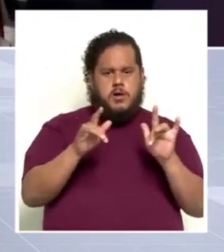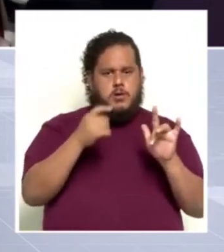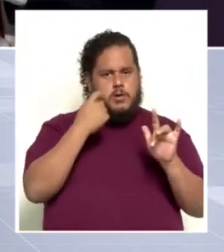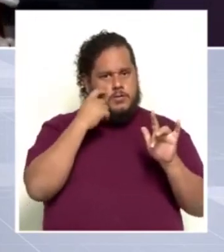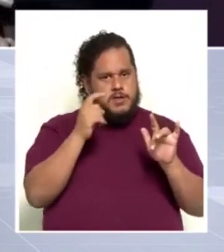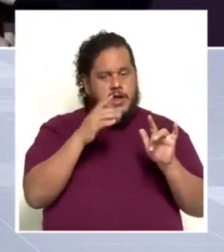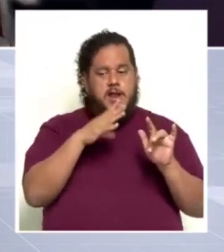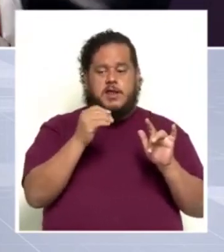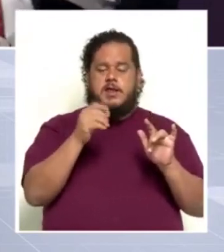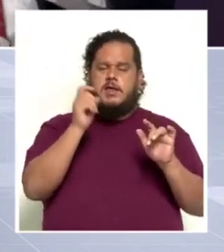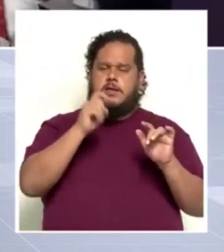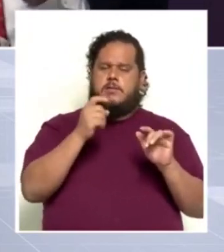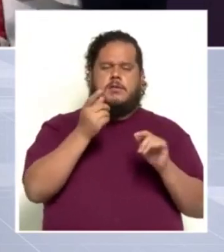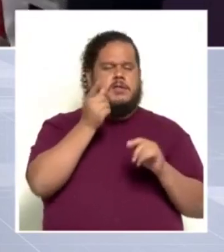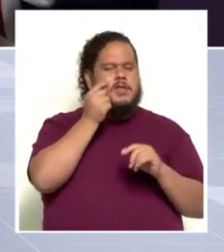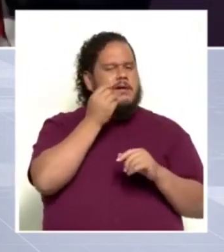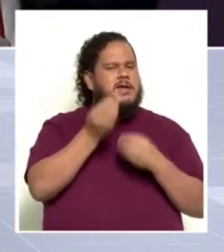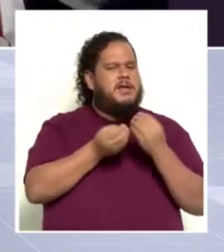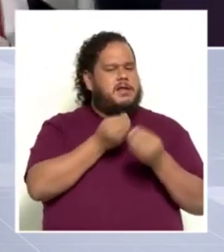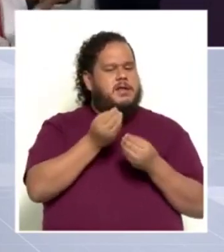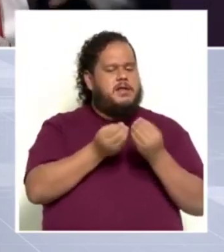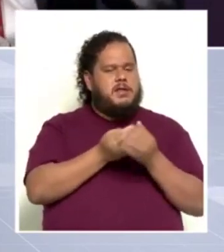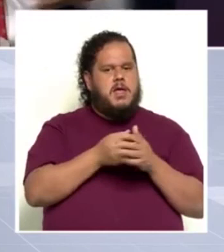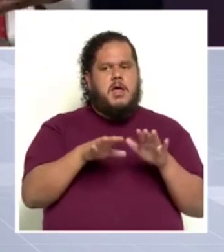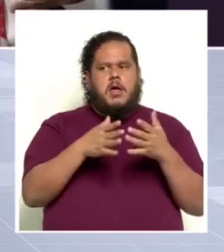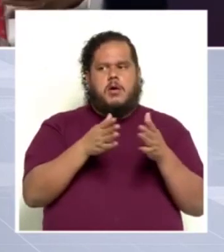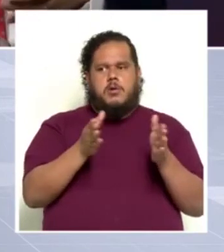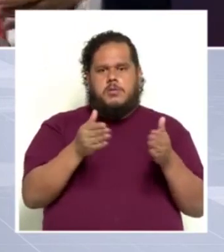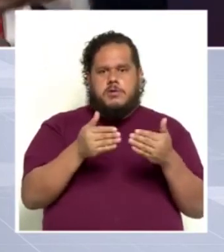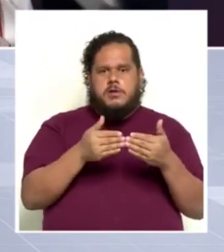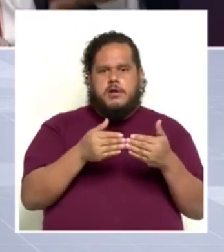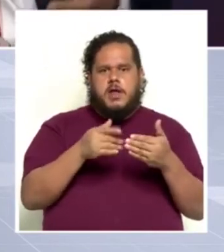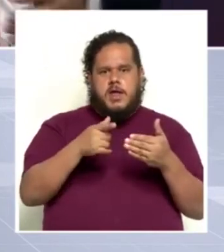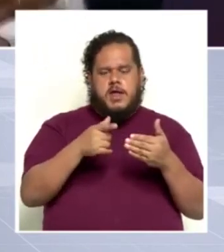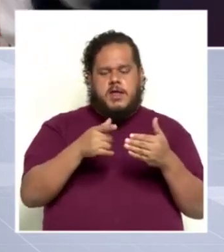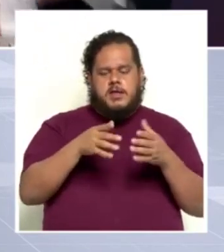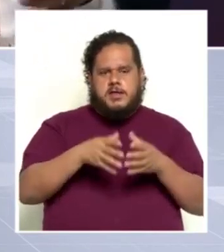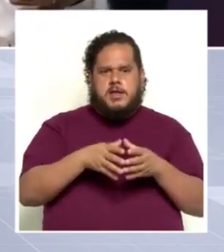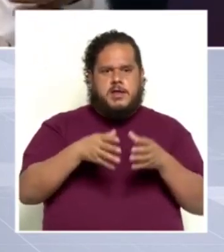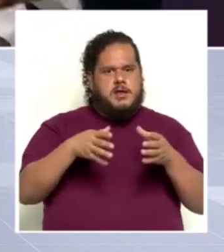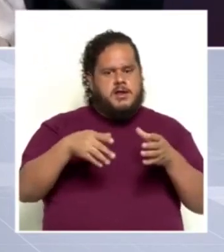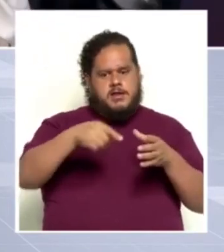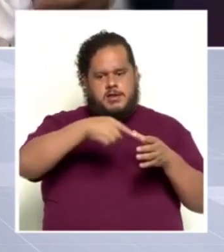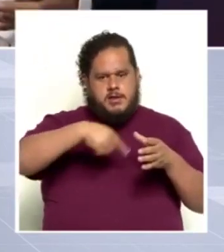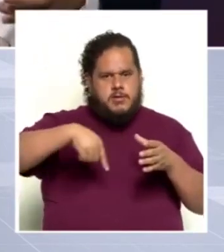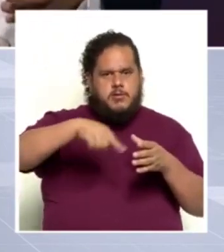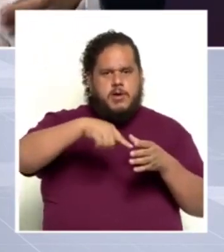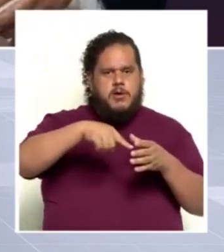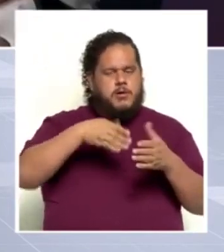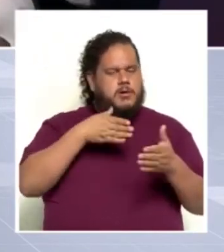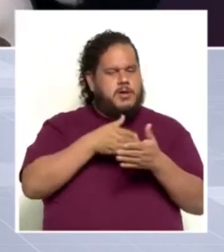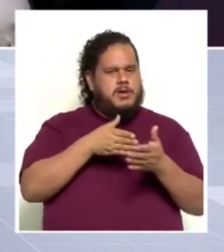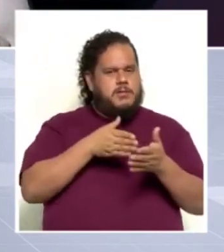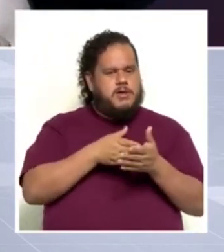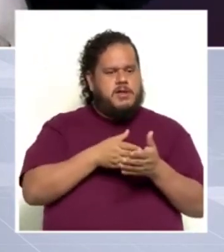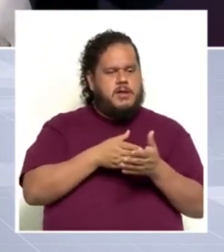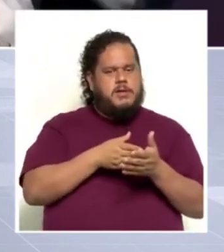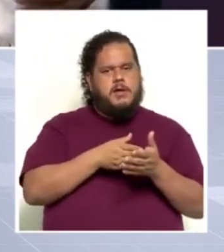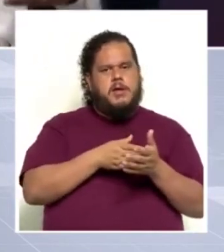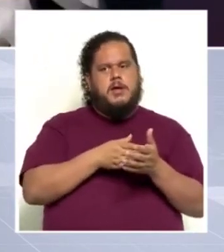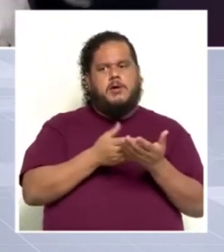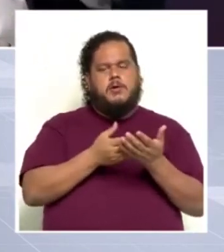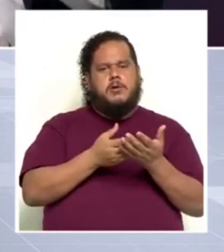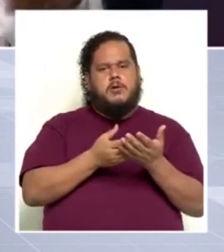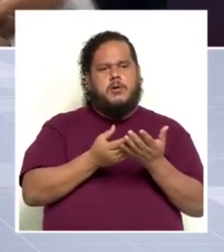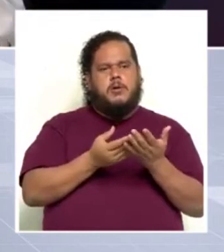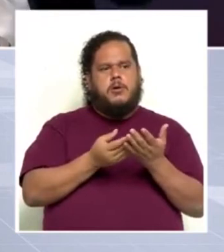y había que ver qué hacía, cómo se cerraba ese enorme agujero que amenazaba con